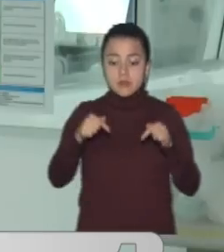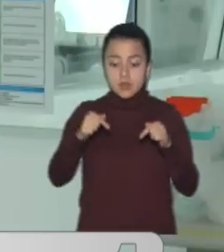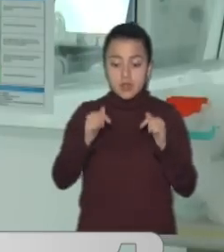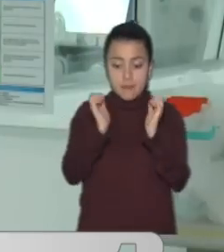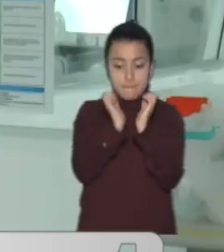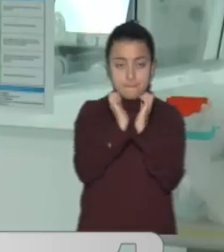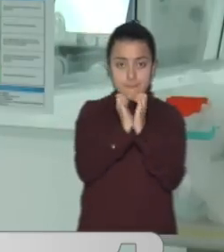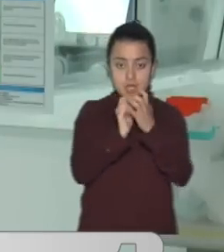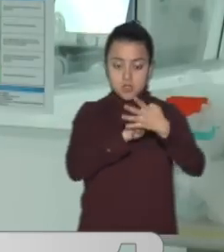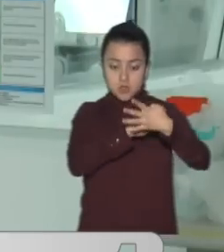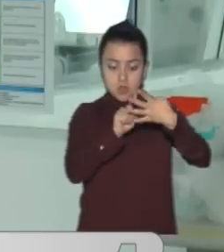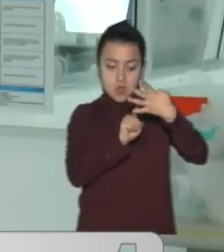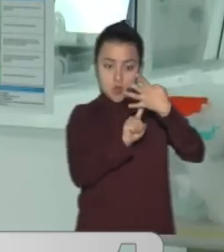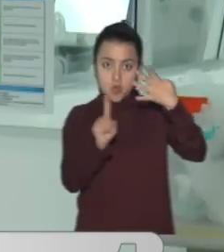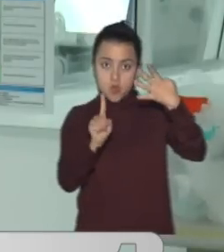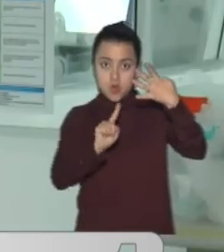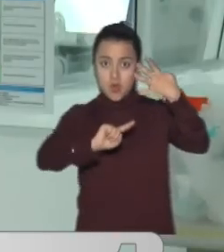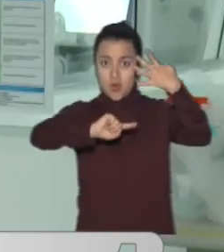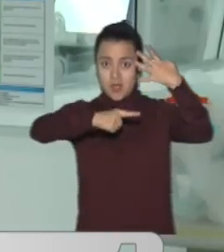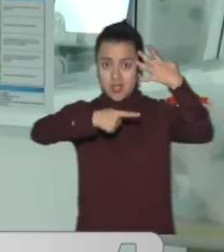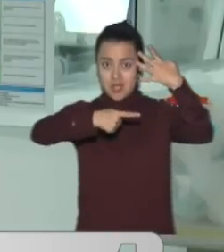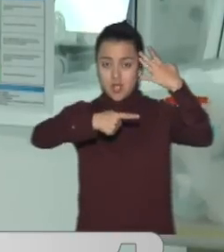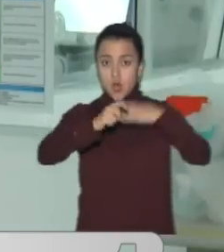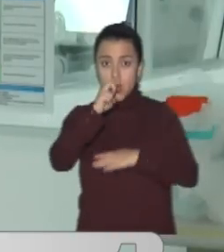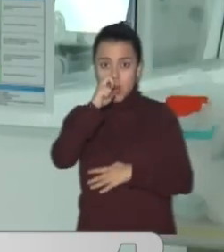de mayo y la primera de junio. Okay.